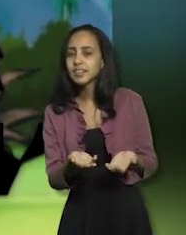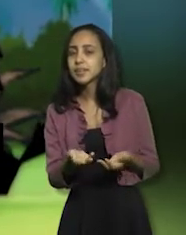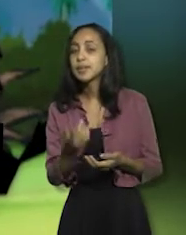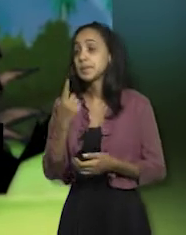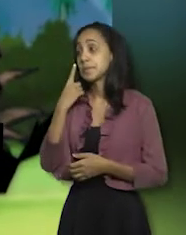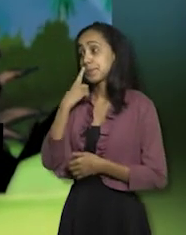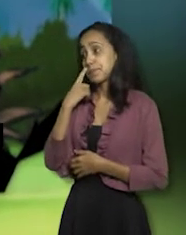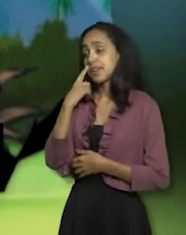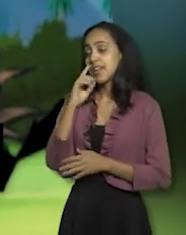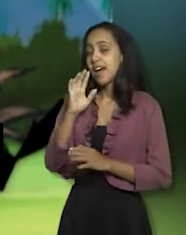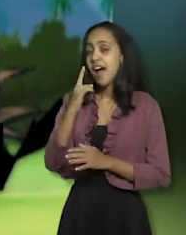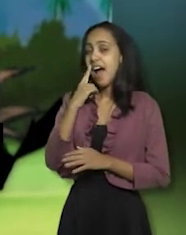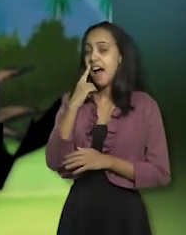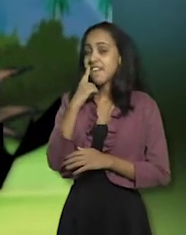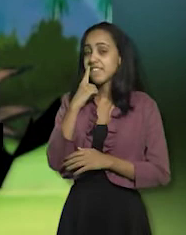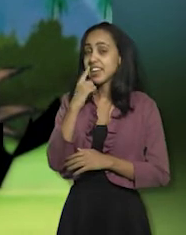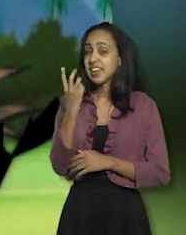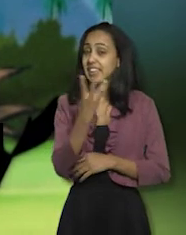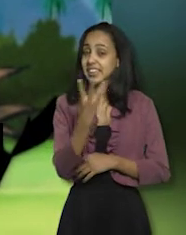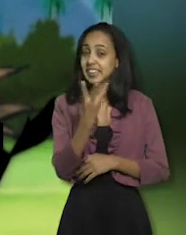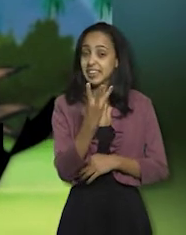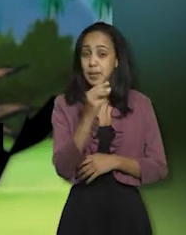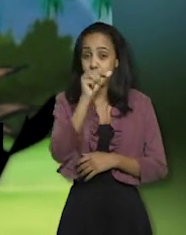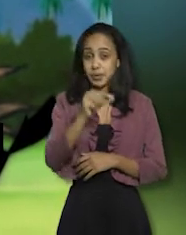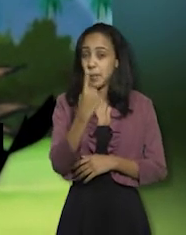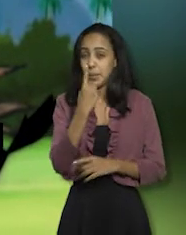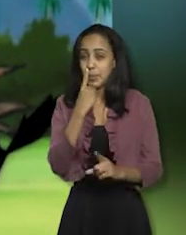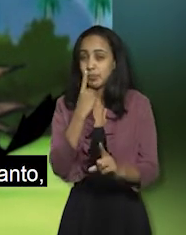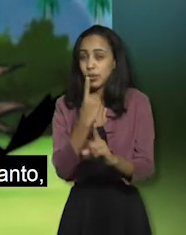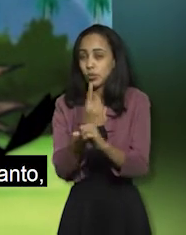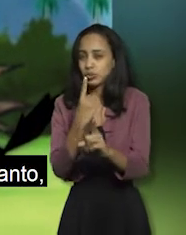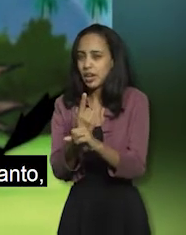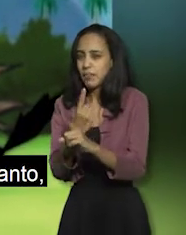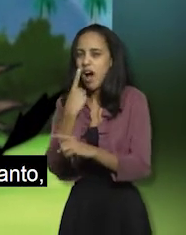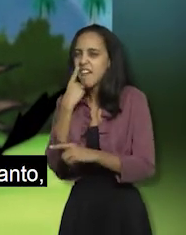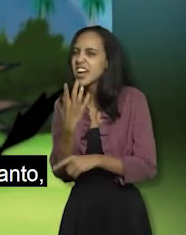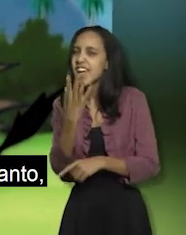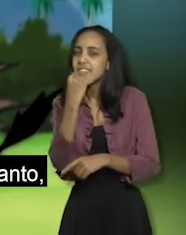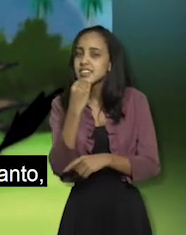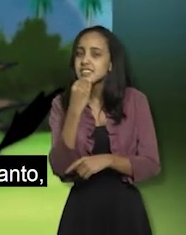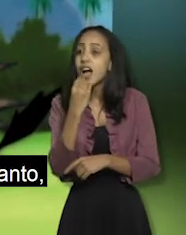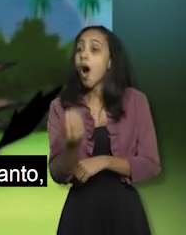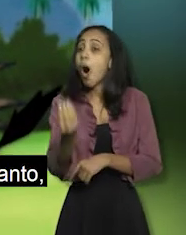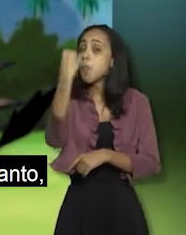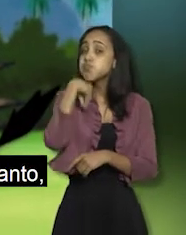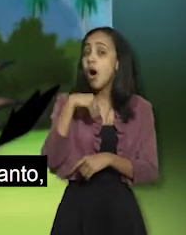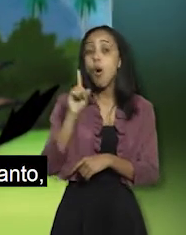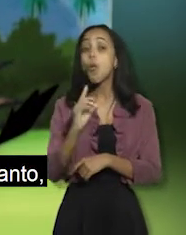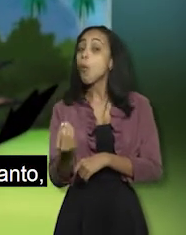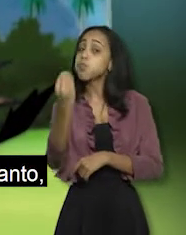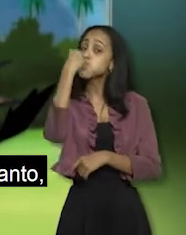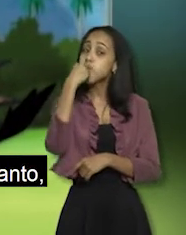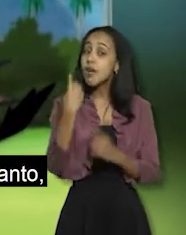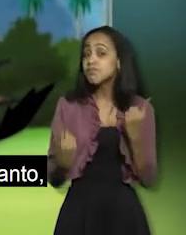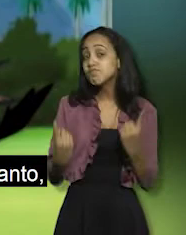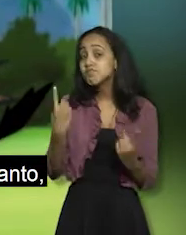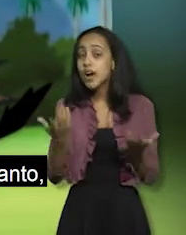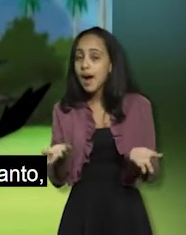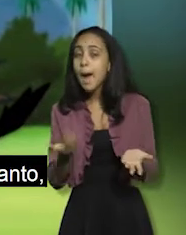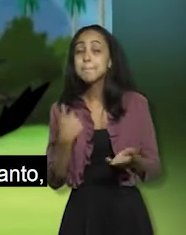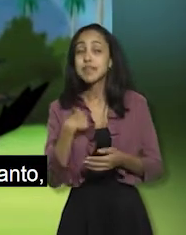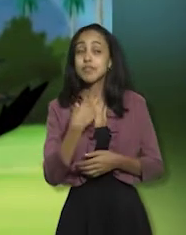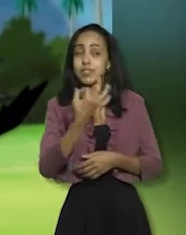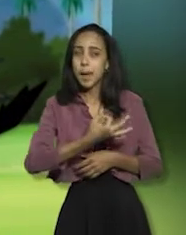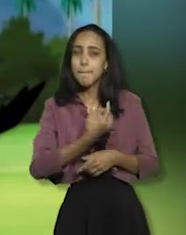Mira, vamos a ver qué dicen de esto los tres primeros que encontremos en el monte. Está bien, pero si no me convences, te